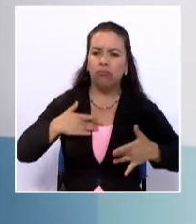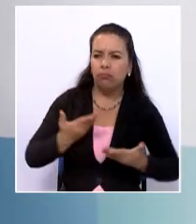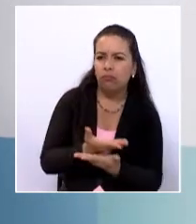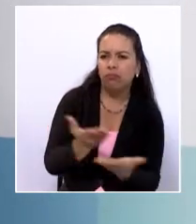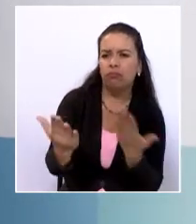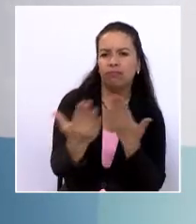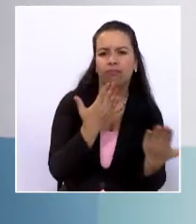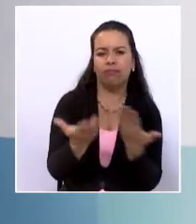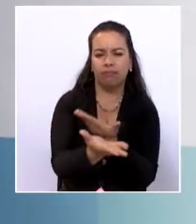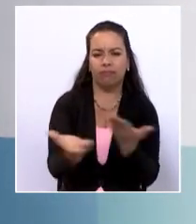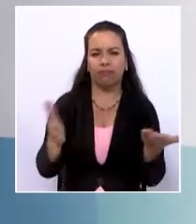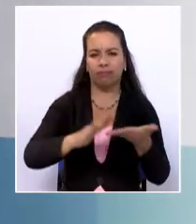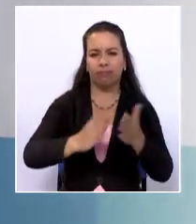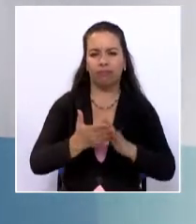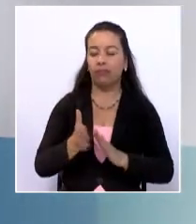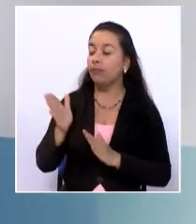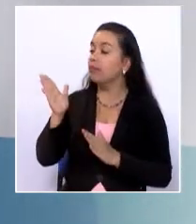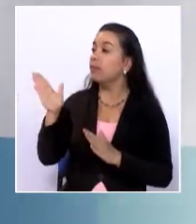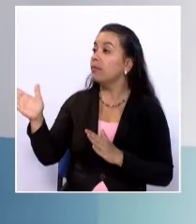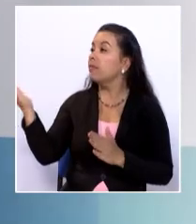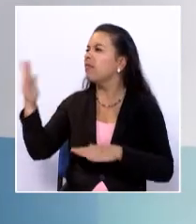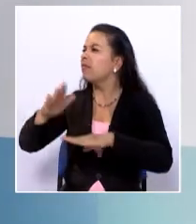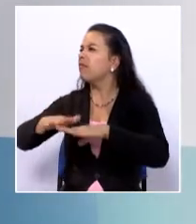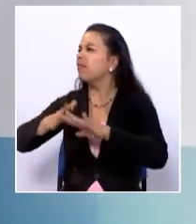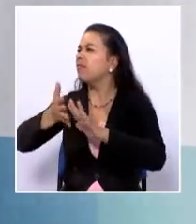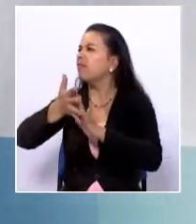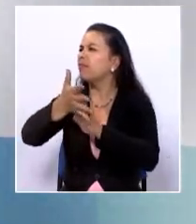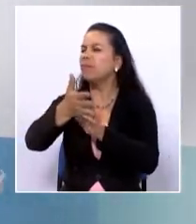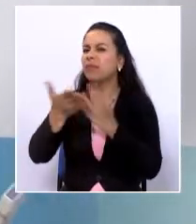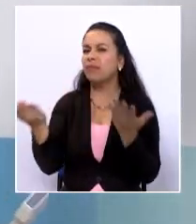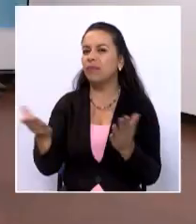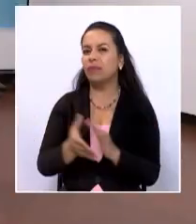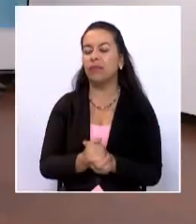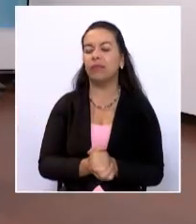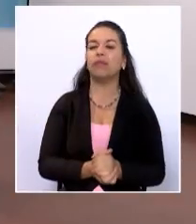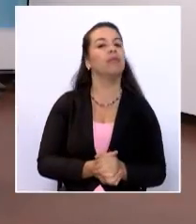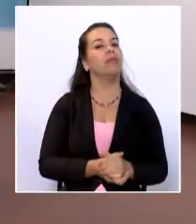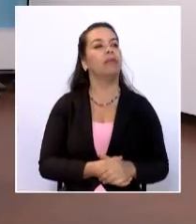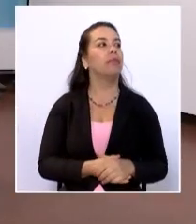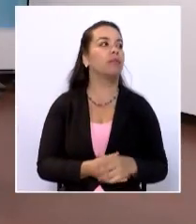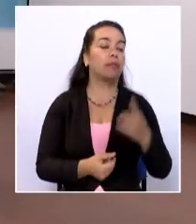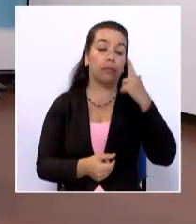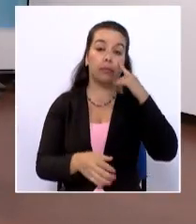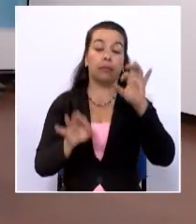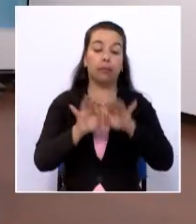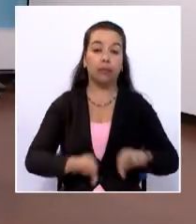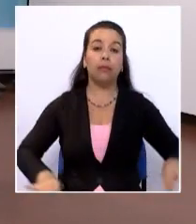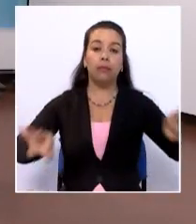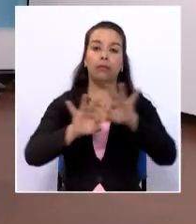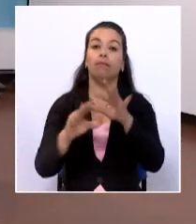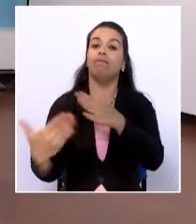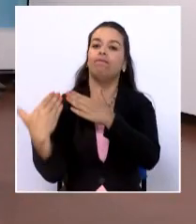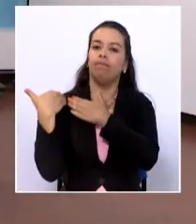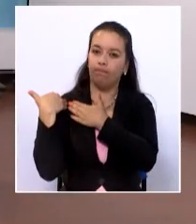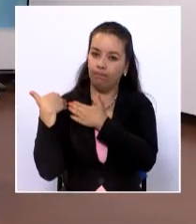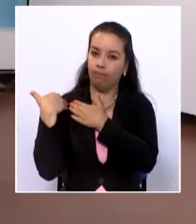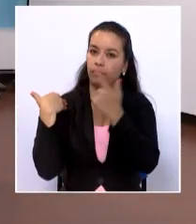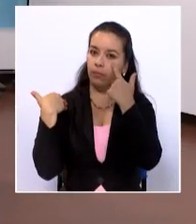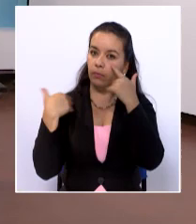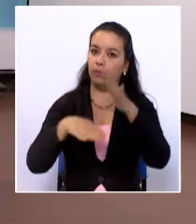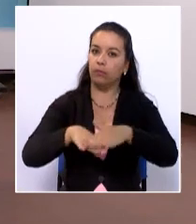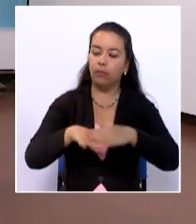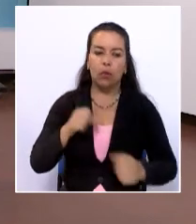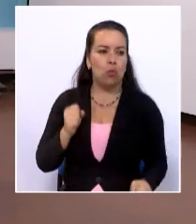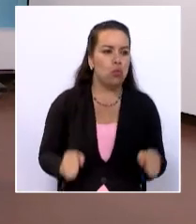acercarnos más a ustedes raúl un mensaje final para las personas rápidamente bueno importante responsabilidad con las pautas de